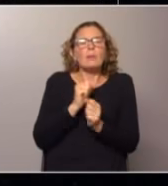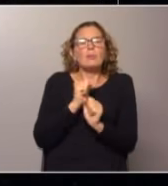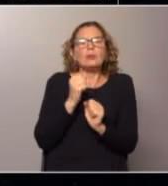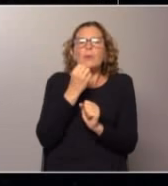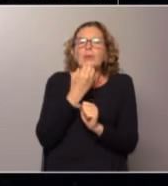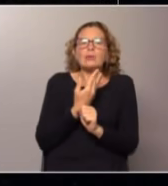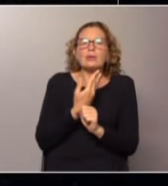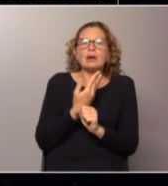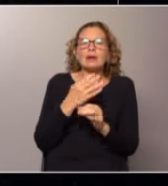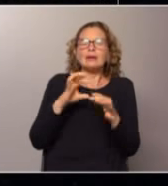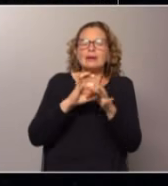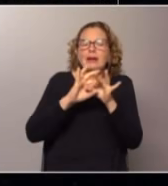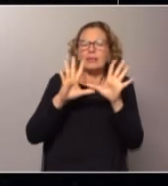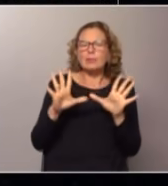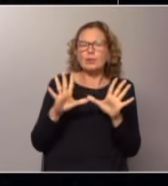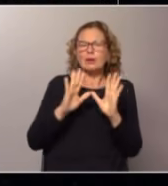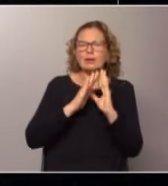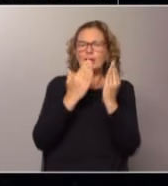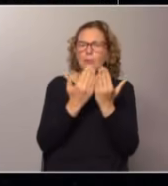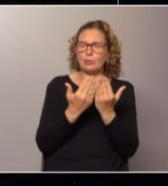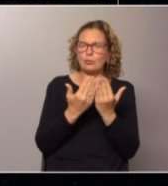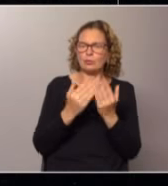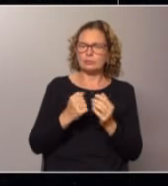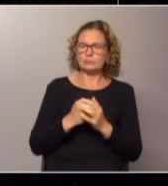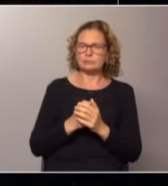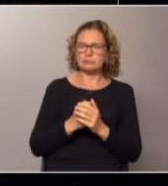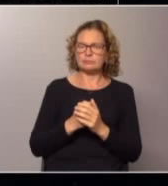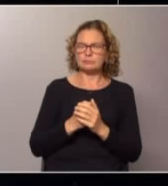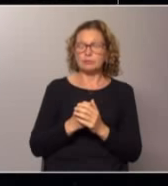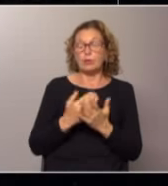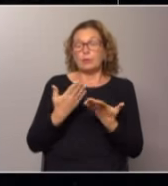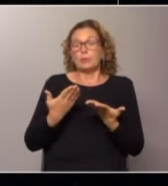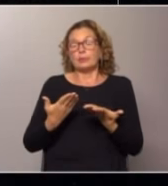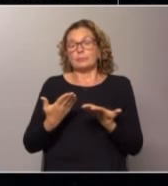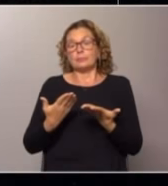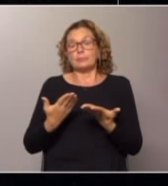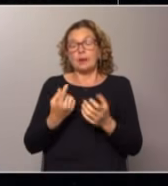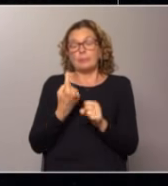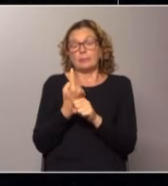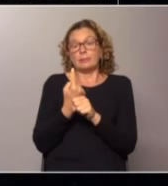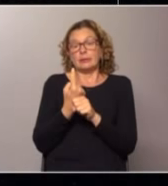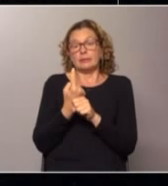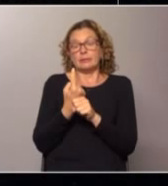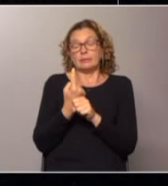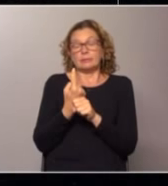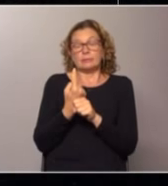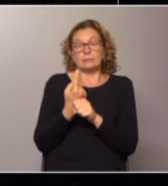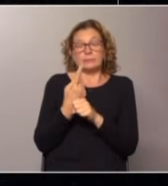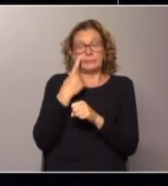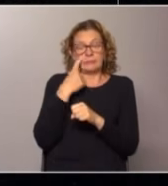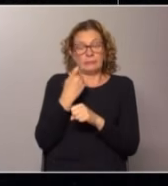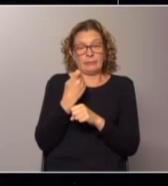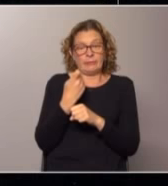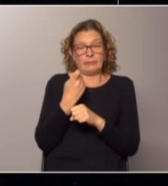la calidad de nuestras democracias en el mundo pero el primer aspecto como he